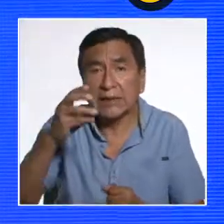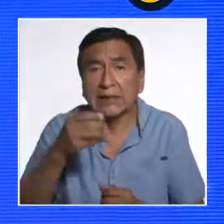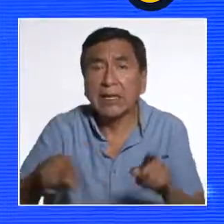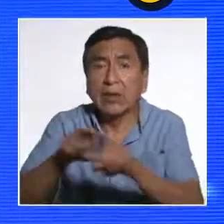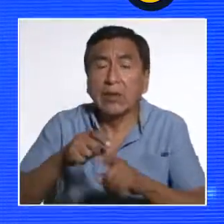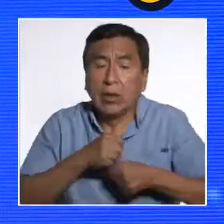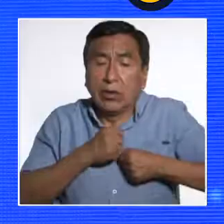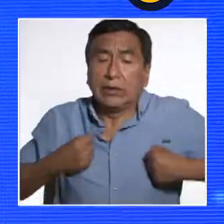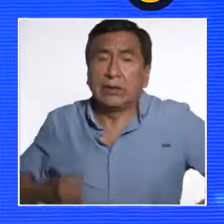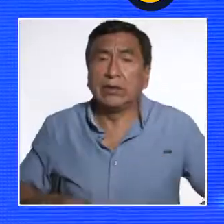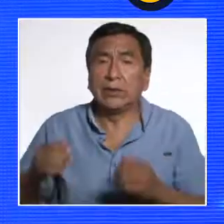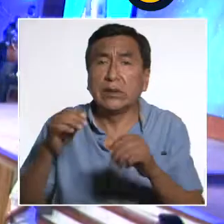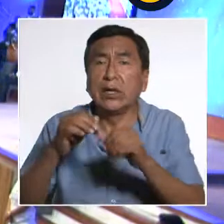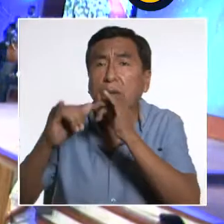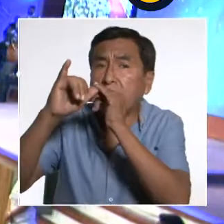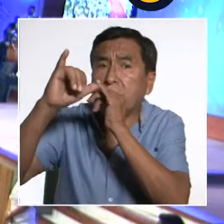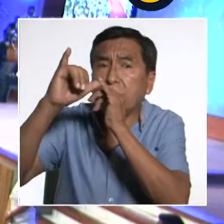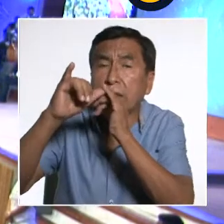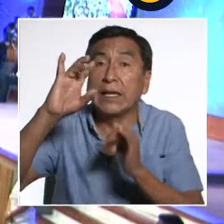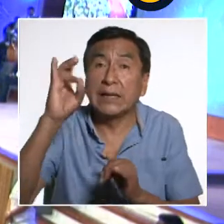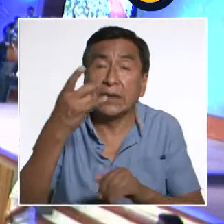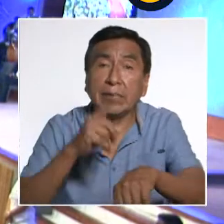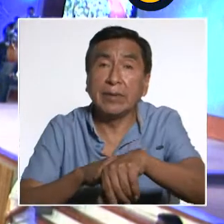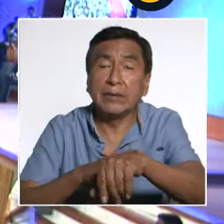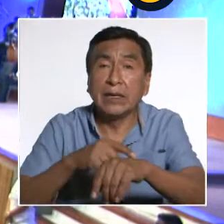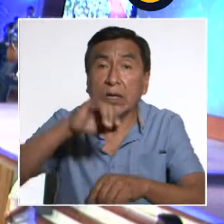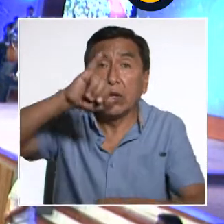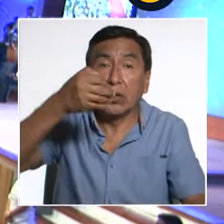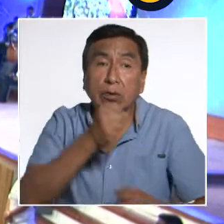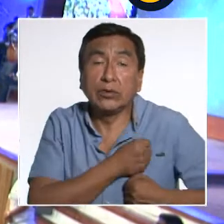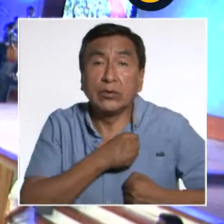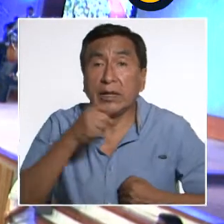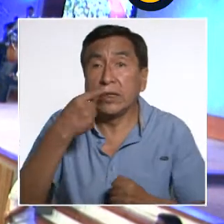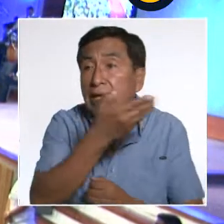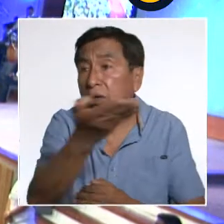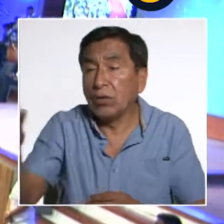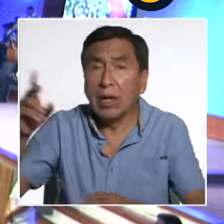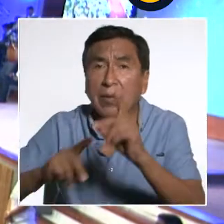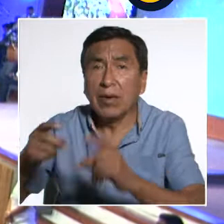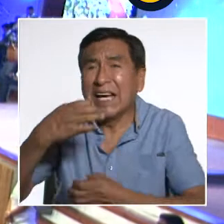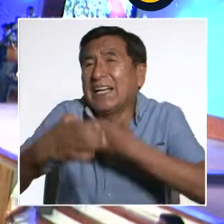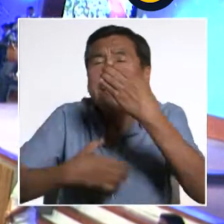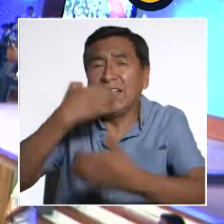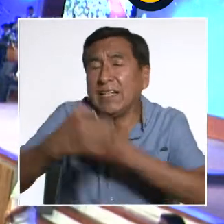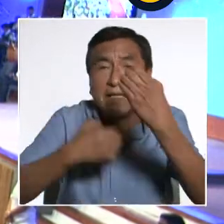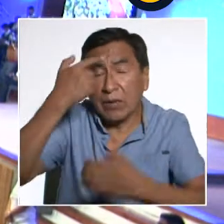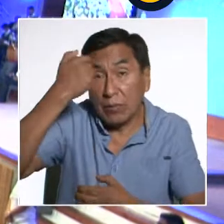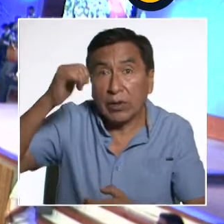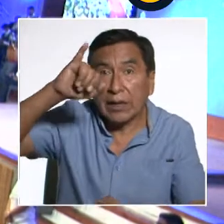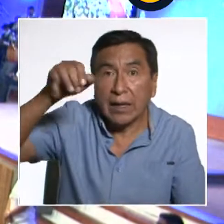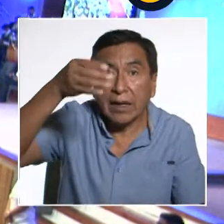las bocinas la séptima vez, Josué dijo al pueblo: gritad, porque